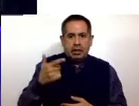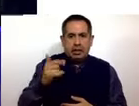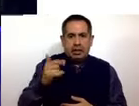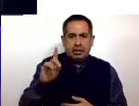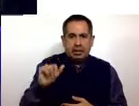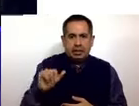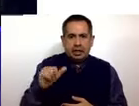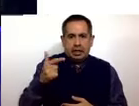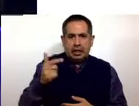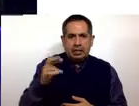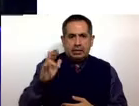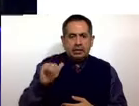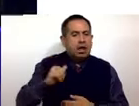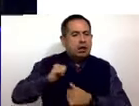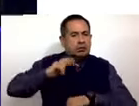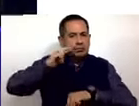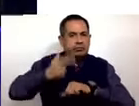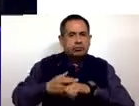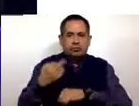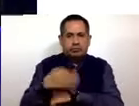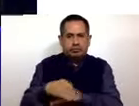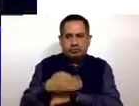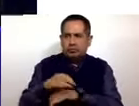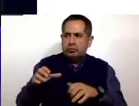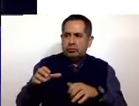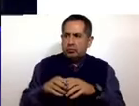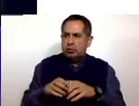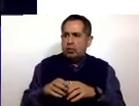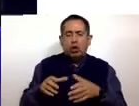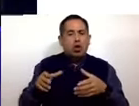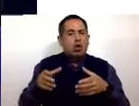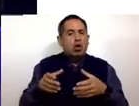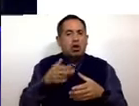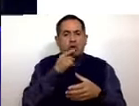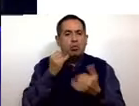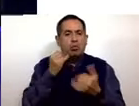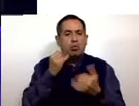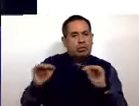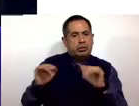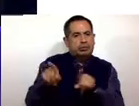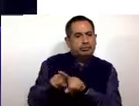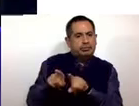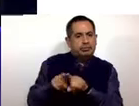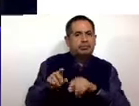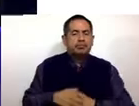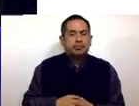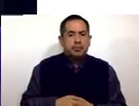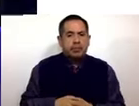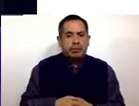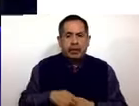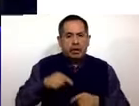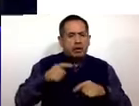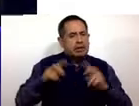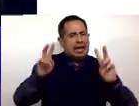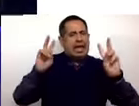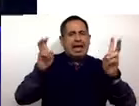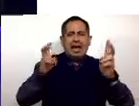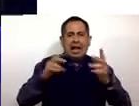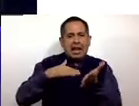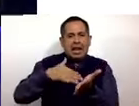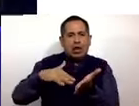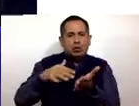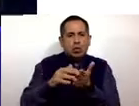soy encargada de despacho de la Unidad General de Igualdad de Género. Nuestro Círculo de Lectura con Perspectiva de Género, como